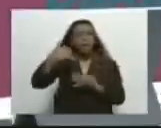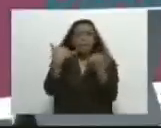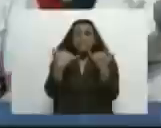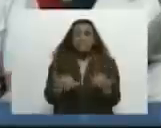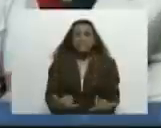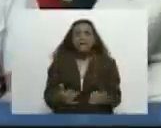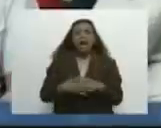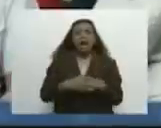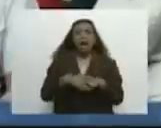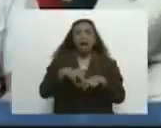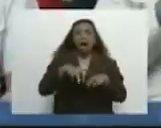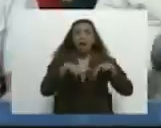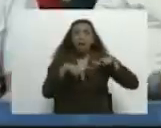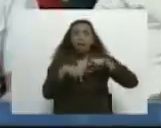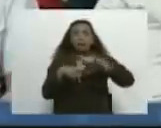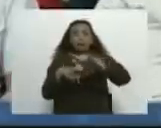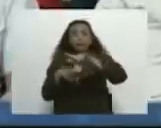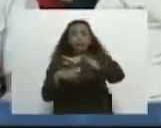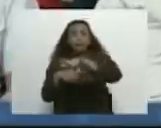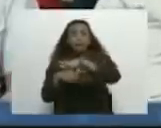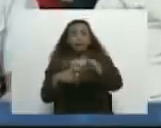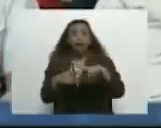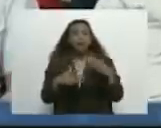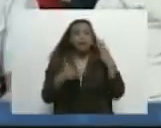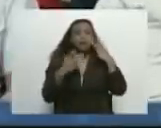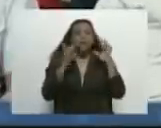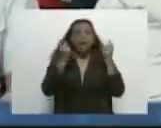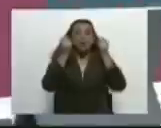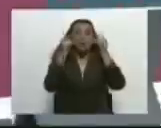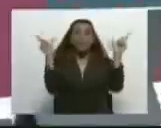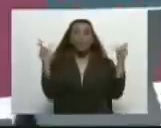Inmediatamente se da el accidente, se desata la canalla mediática